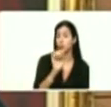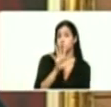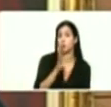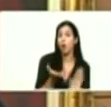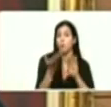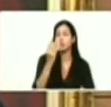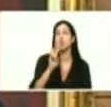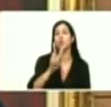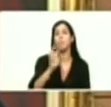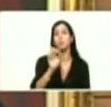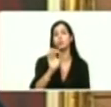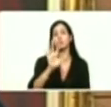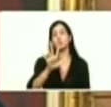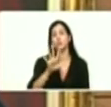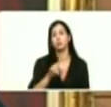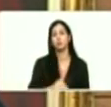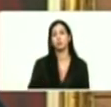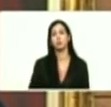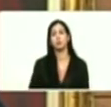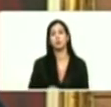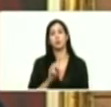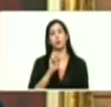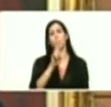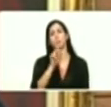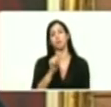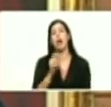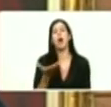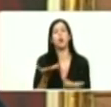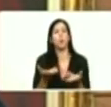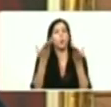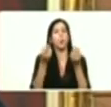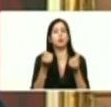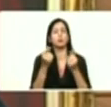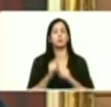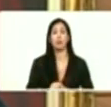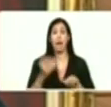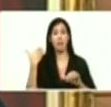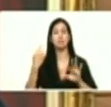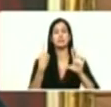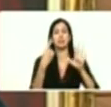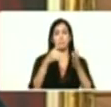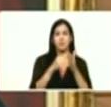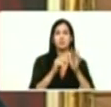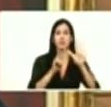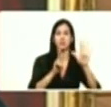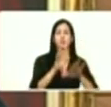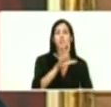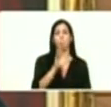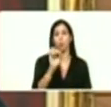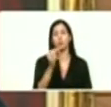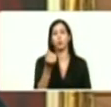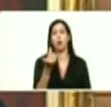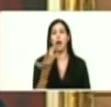% al 2.5% subirán su Cestatique de 6.750 bolívares a 13